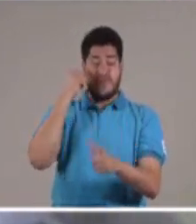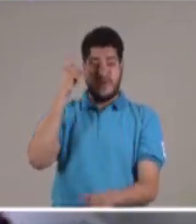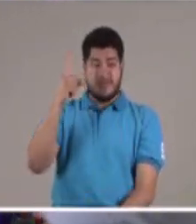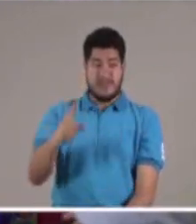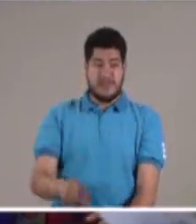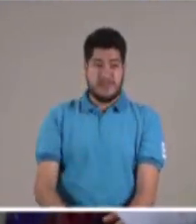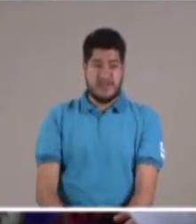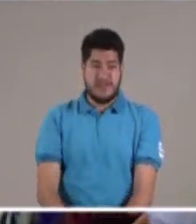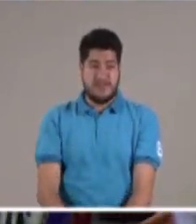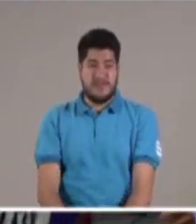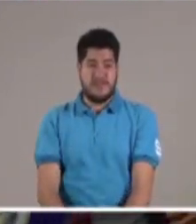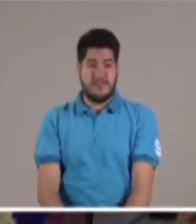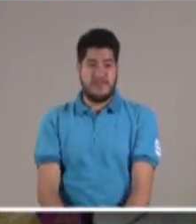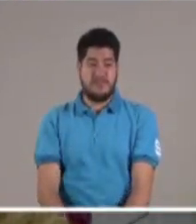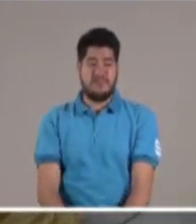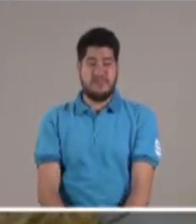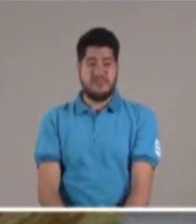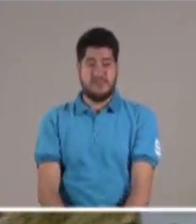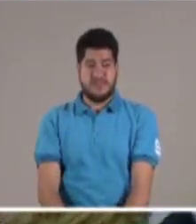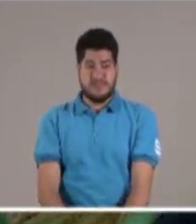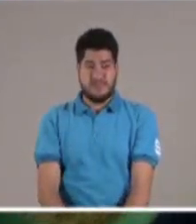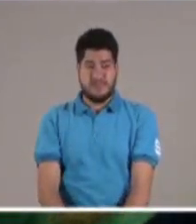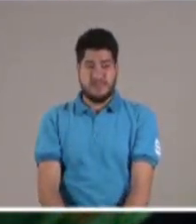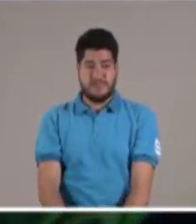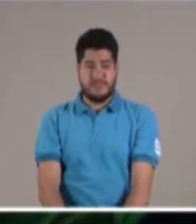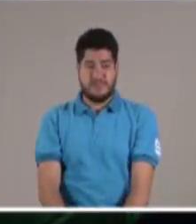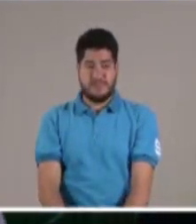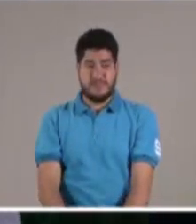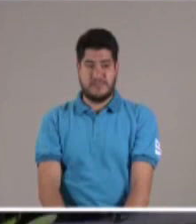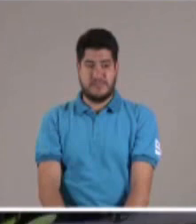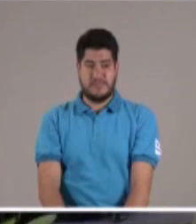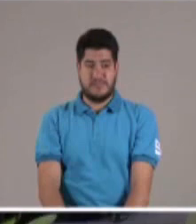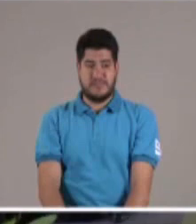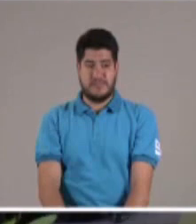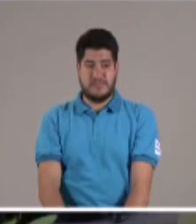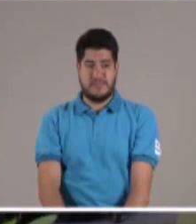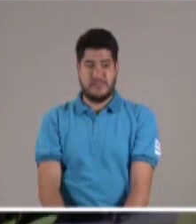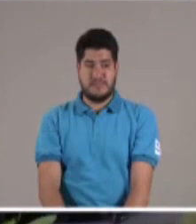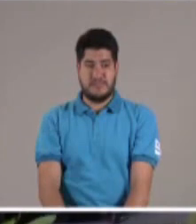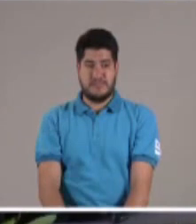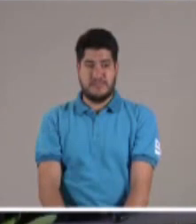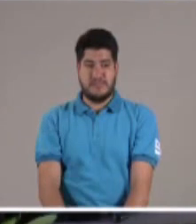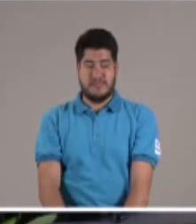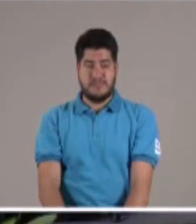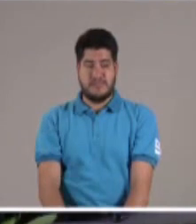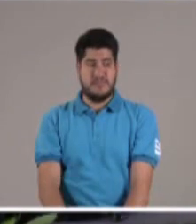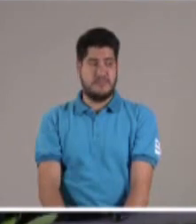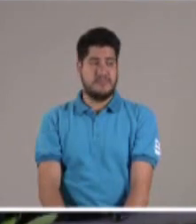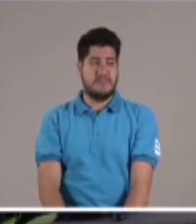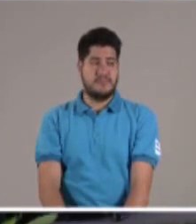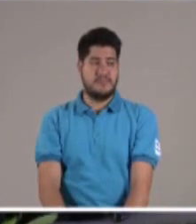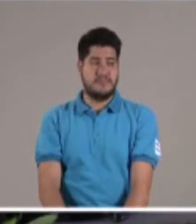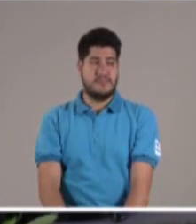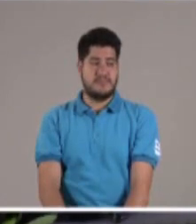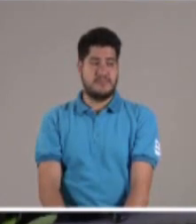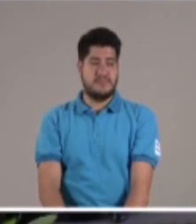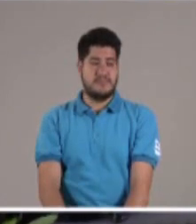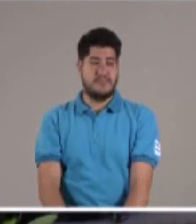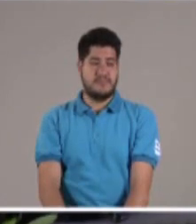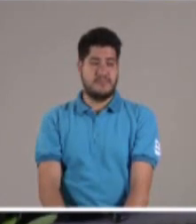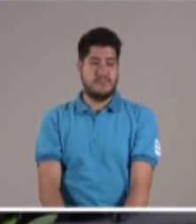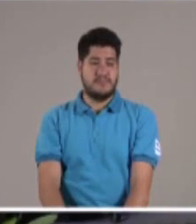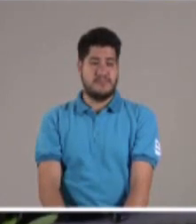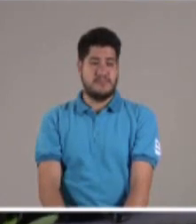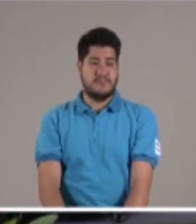aquí vienen varias personas gloria a Dios Gloria a Dios Aquí bienvenida